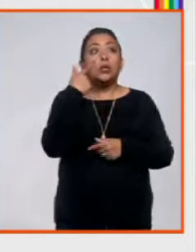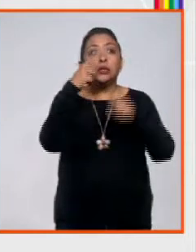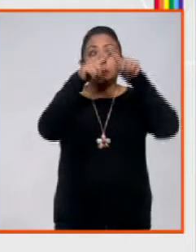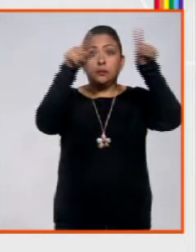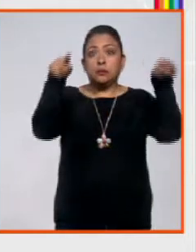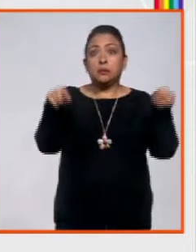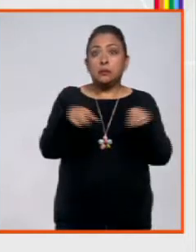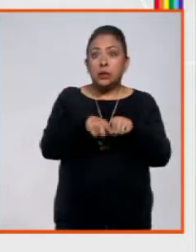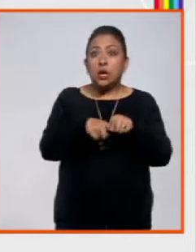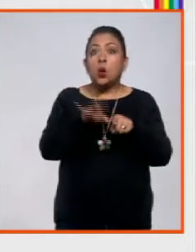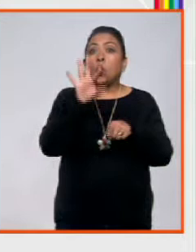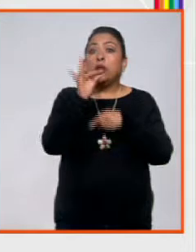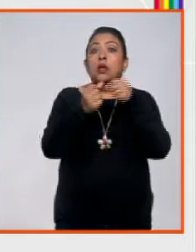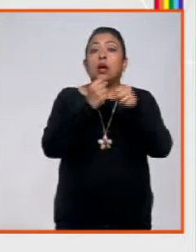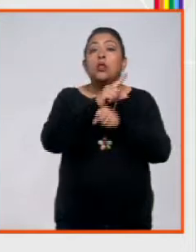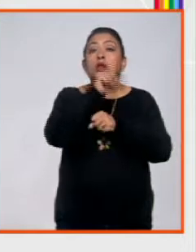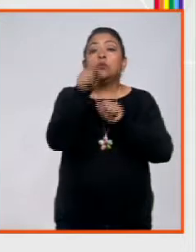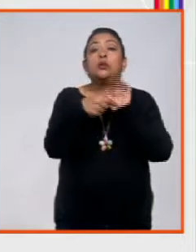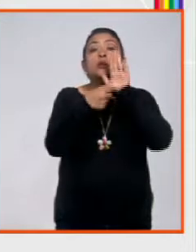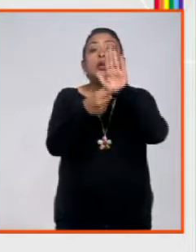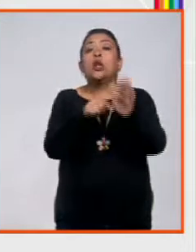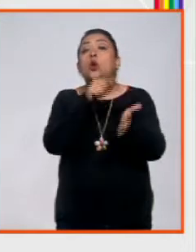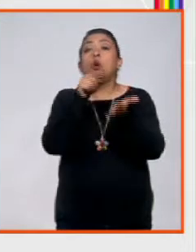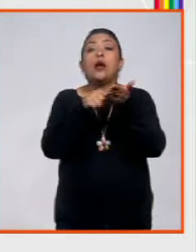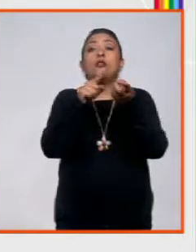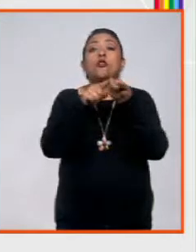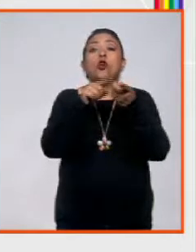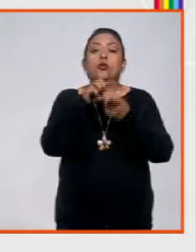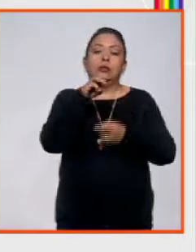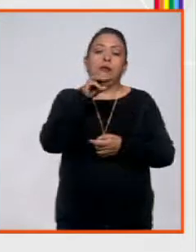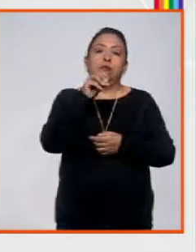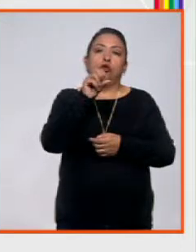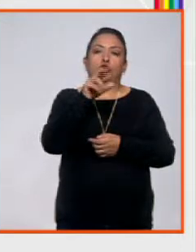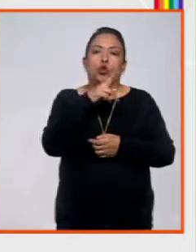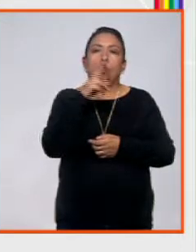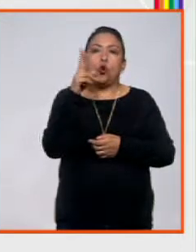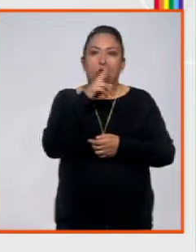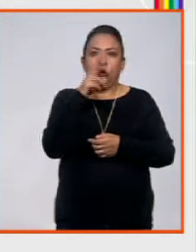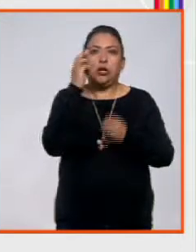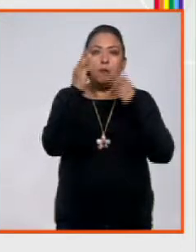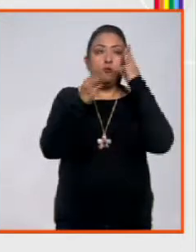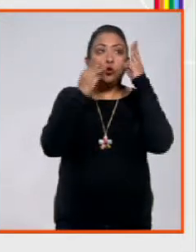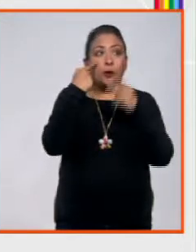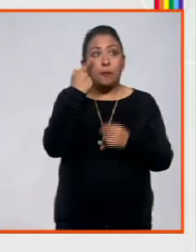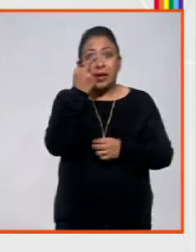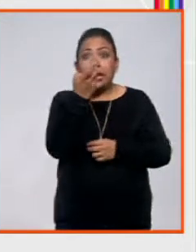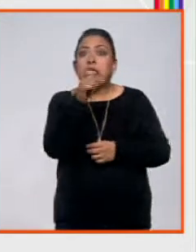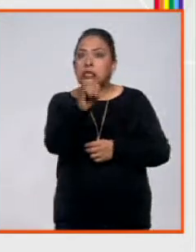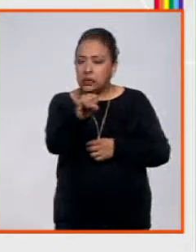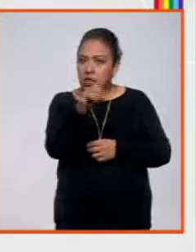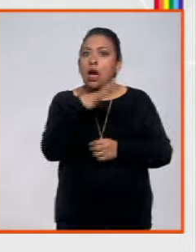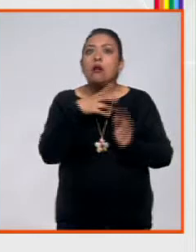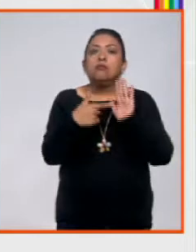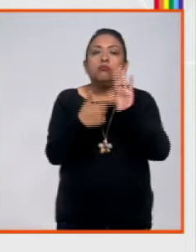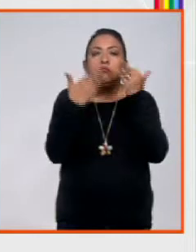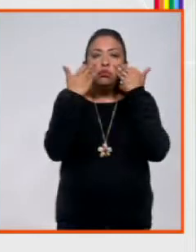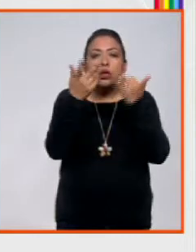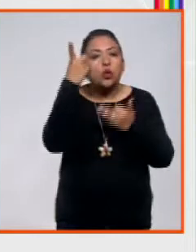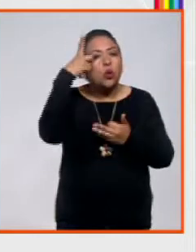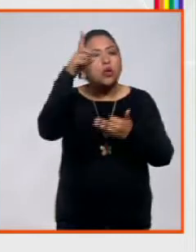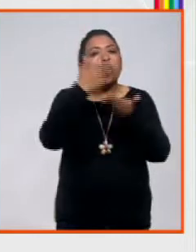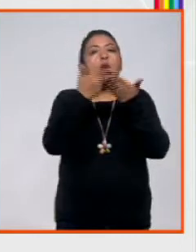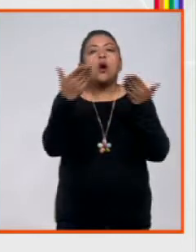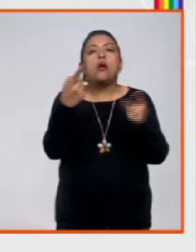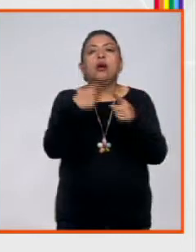más de 40 años después en el museo pushkin de moscú de manera que este mural que estamos viendo si apareció le pertenece ahora